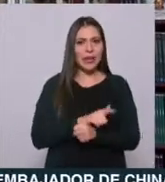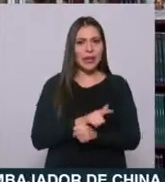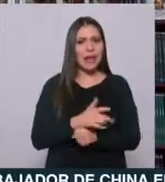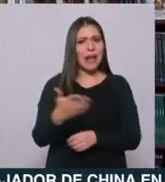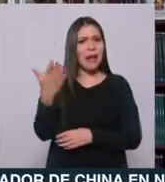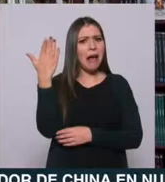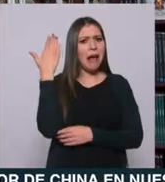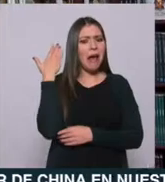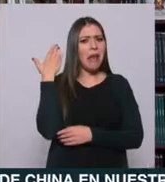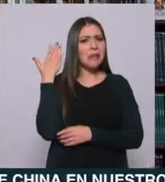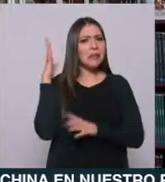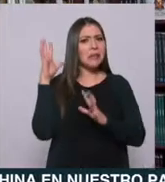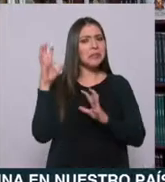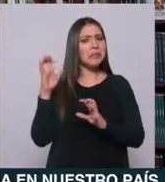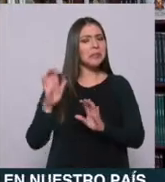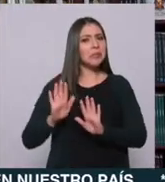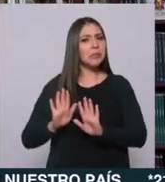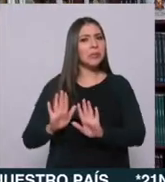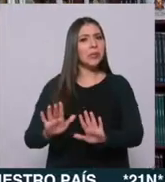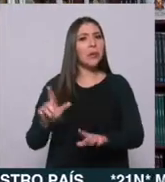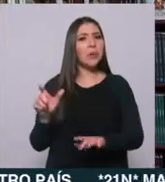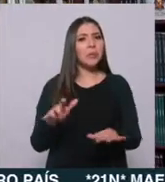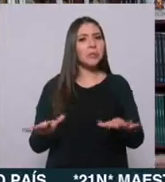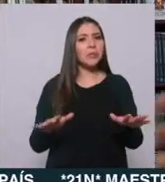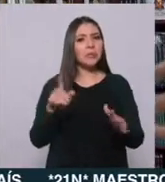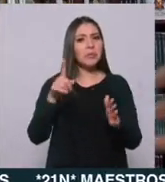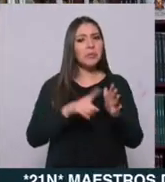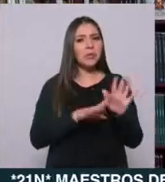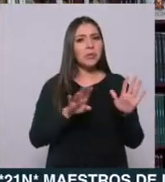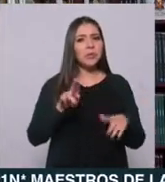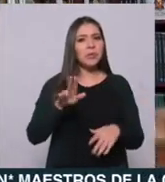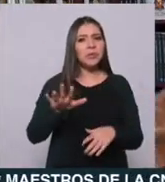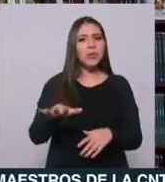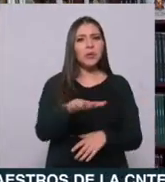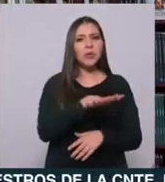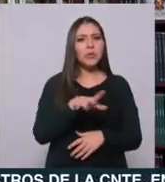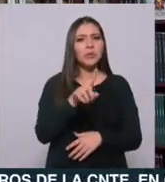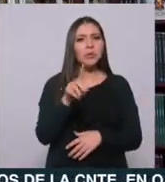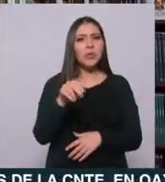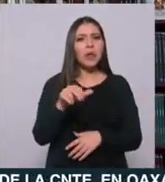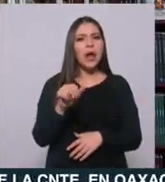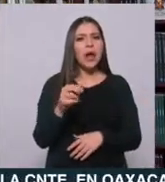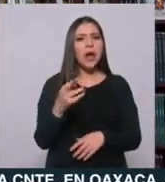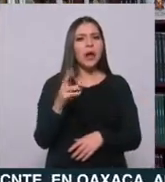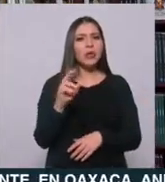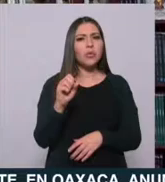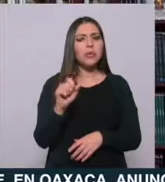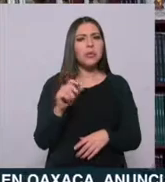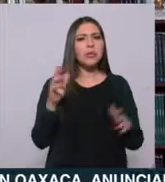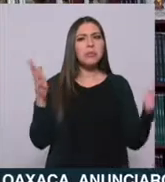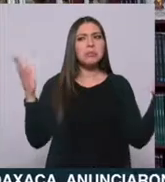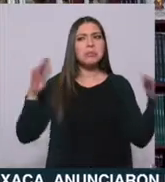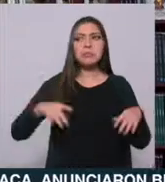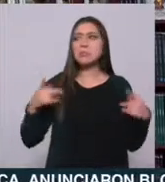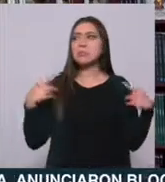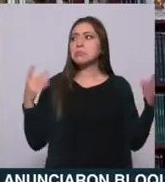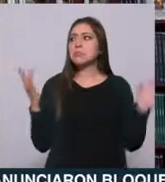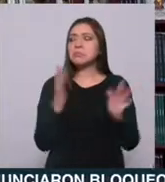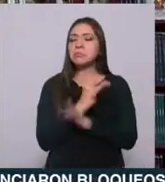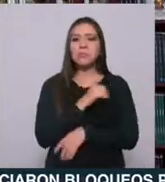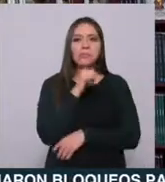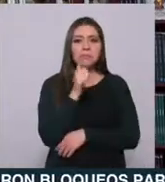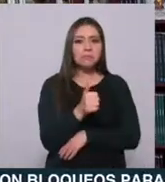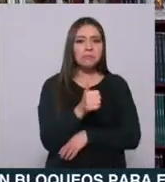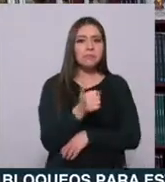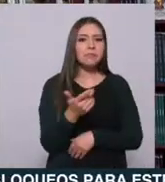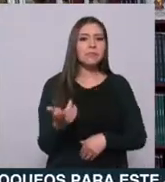muy abandonada. Después del temblor del 85, la zona rosa se hundió, se murió. Y aquí no pasaba nadie. Entonces, a la